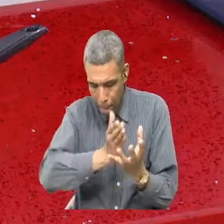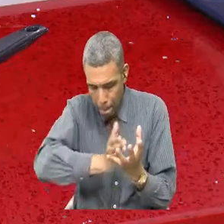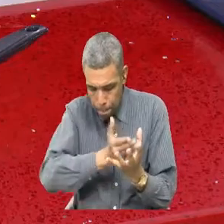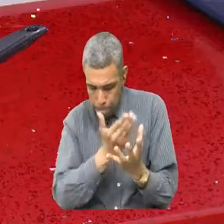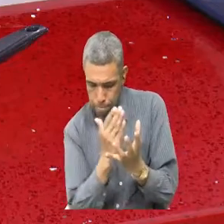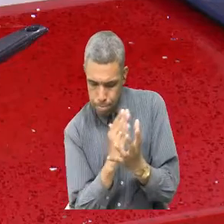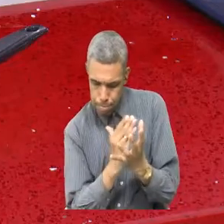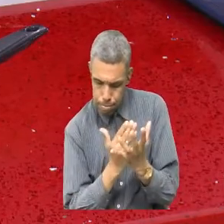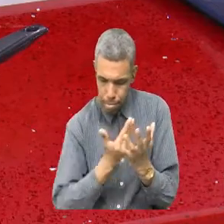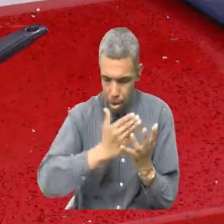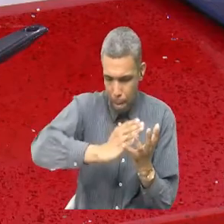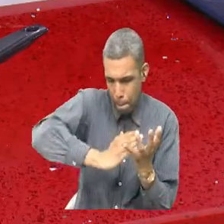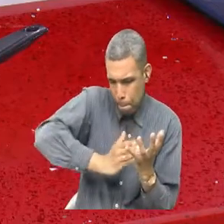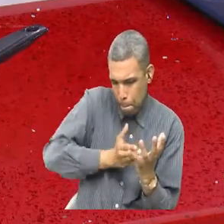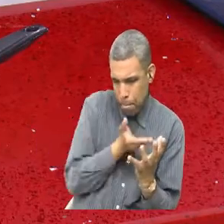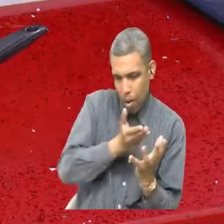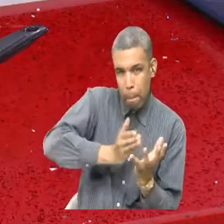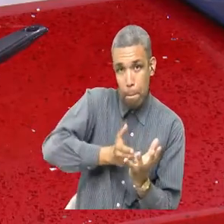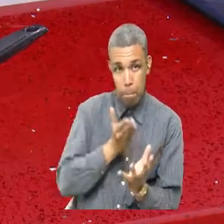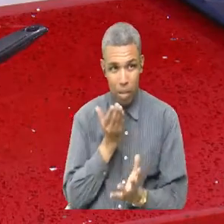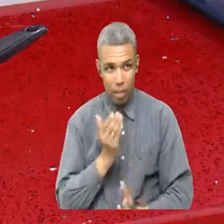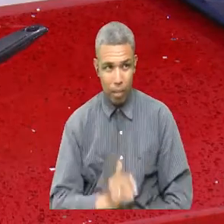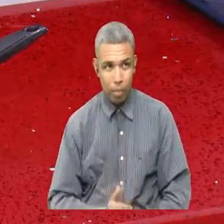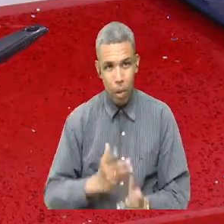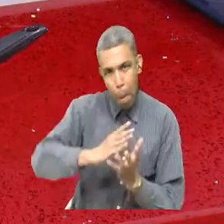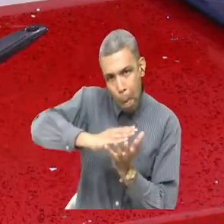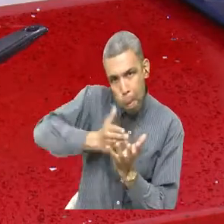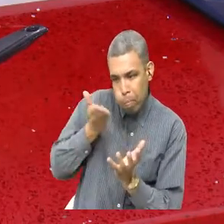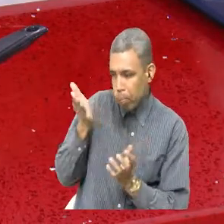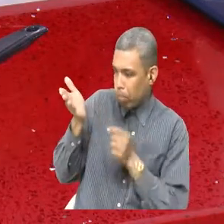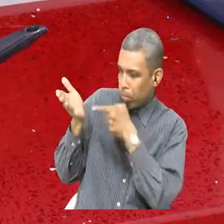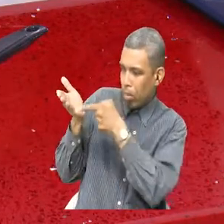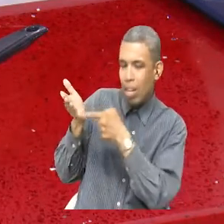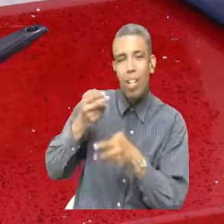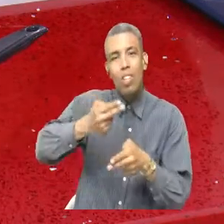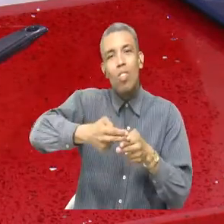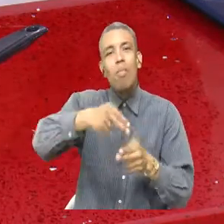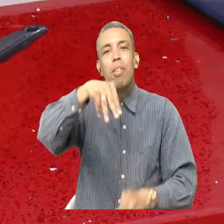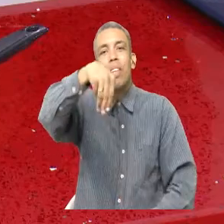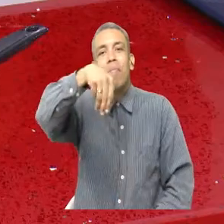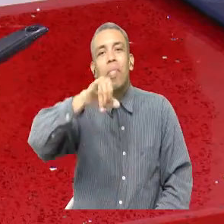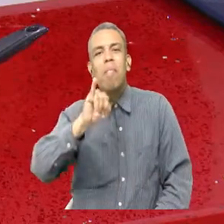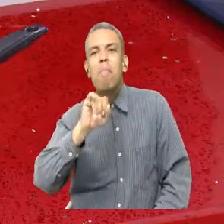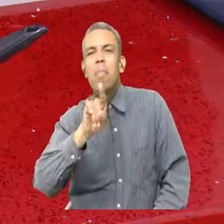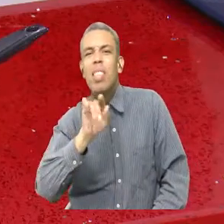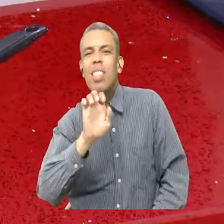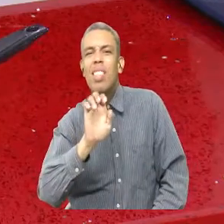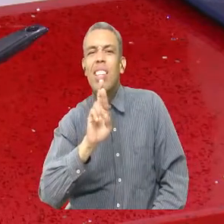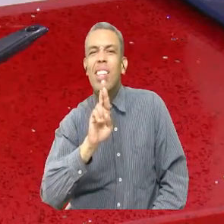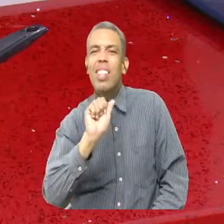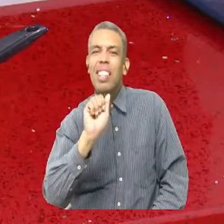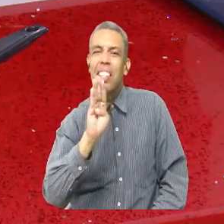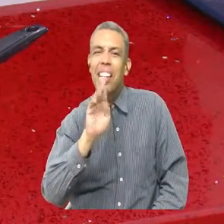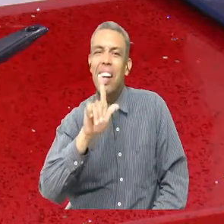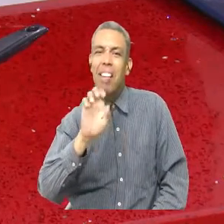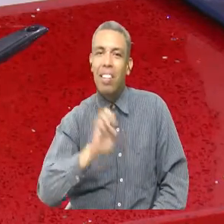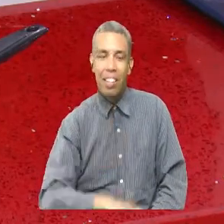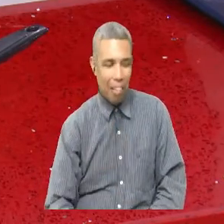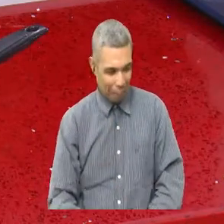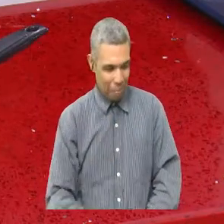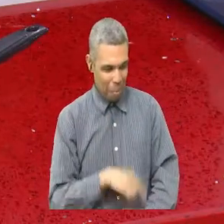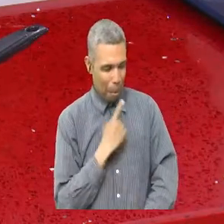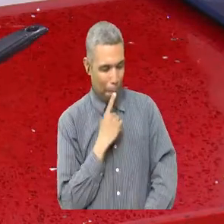Sí, la idea, esta espátula recibe el nombre también como miserable. Miserable. Sí, es un nombre muy, muy